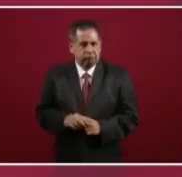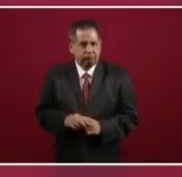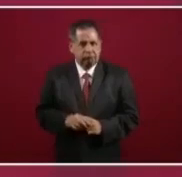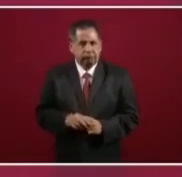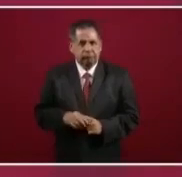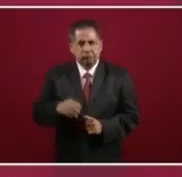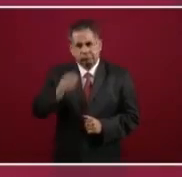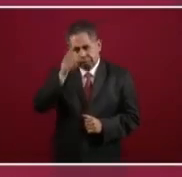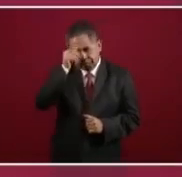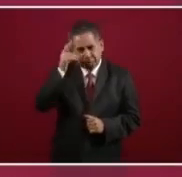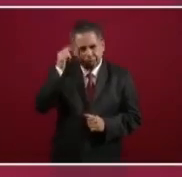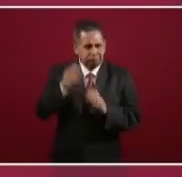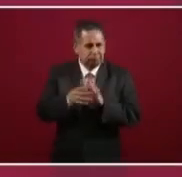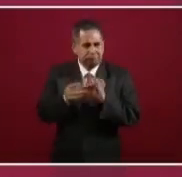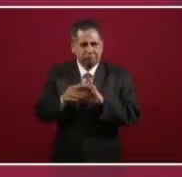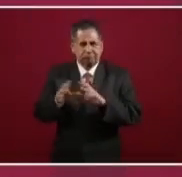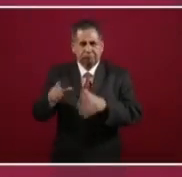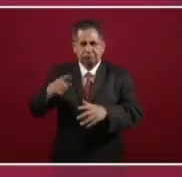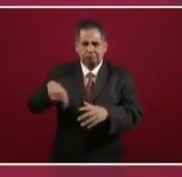lo que creamos